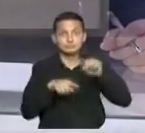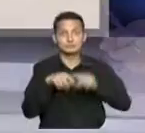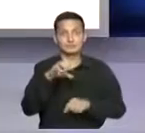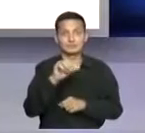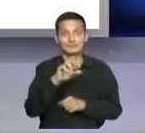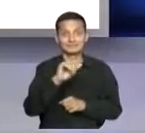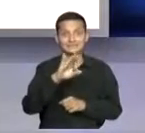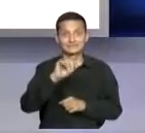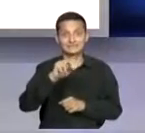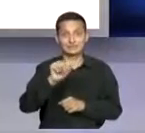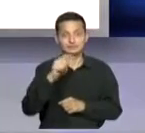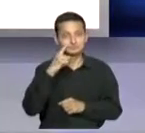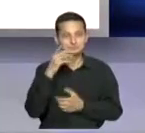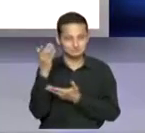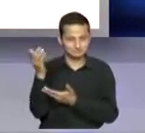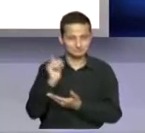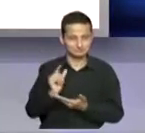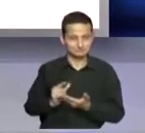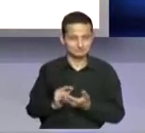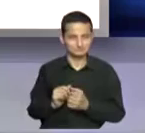Pavón nos tiene los detalles.